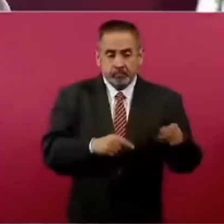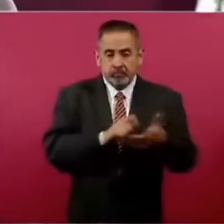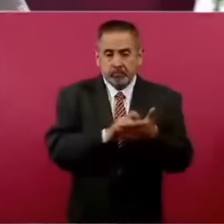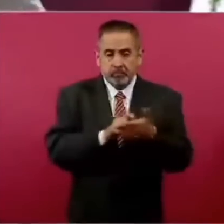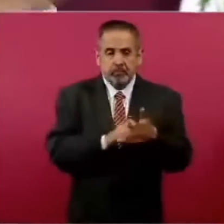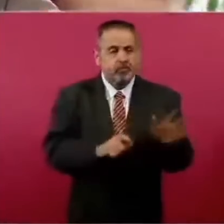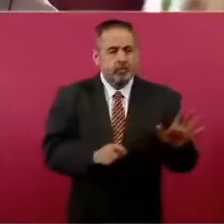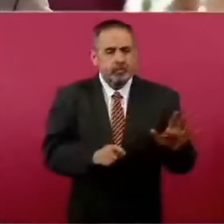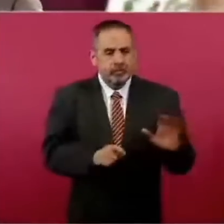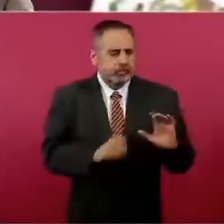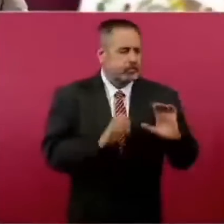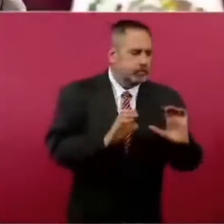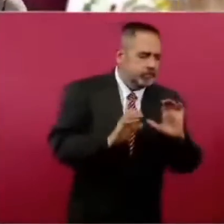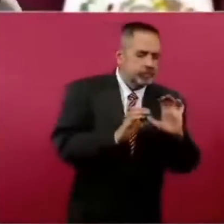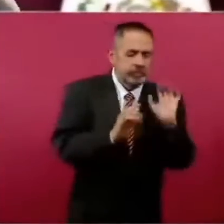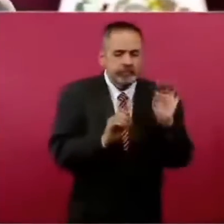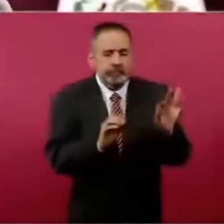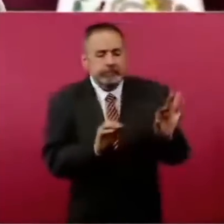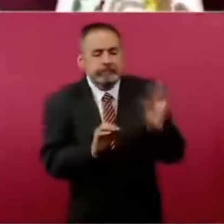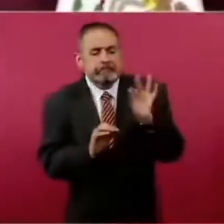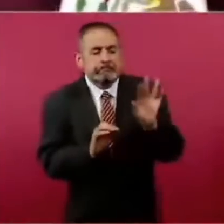Pero cuidaban eso.